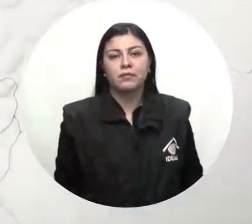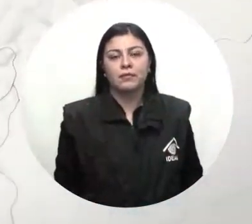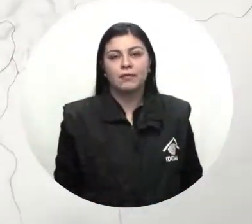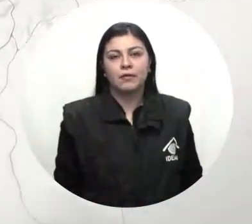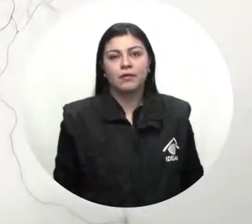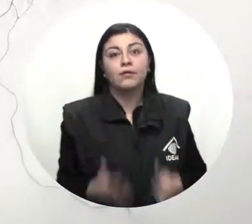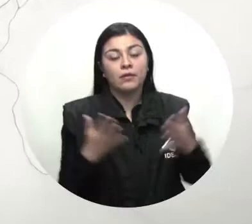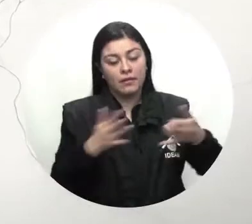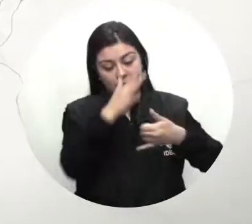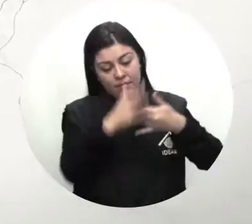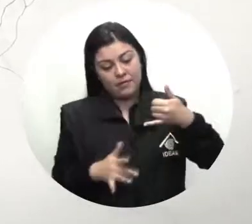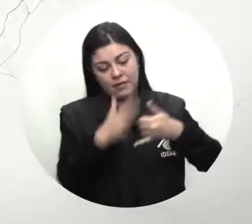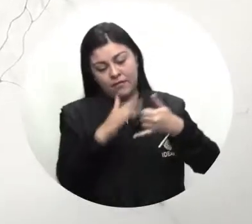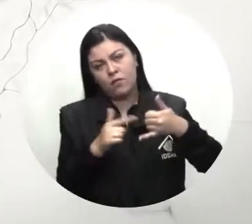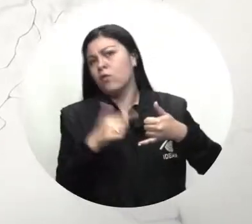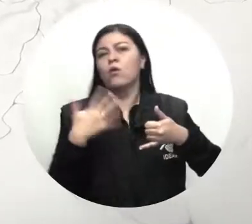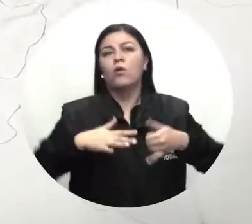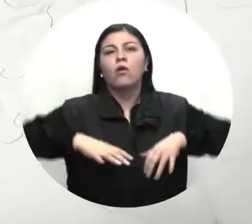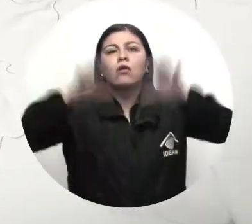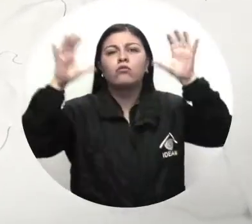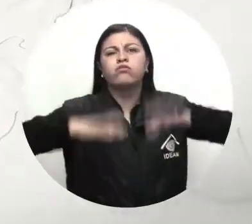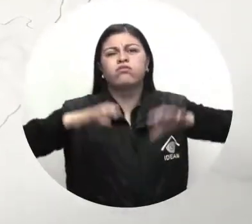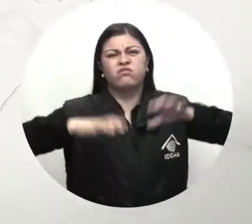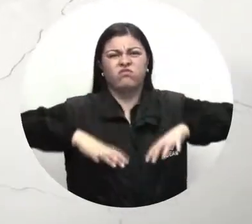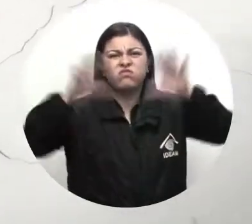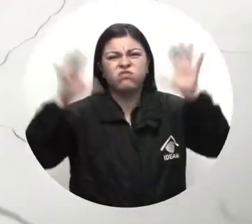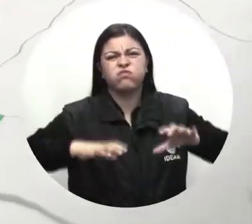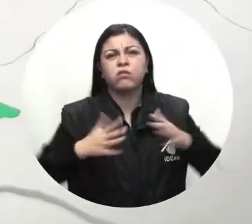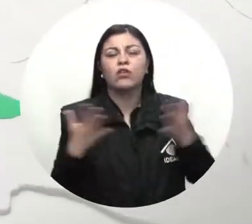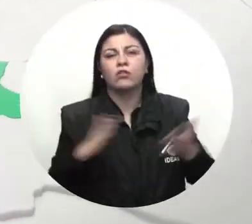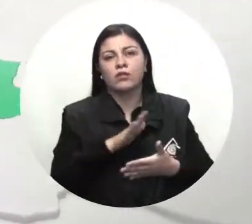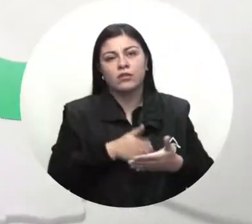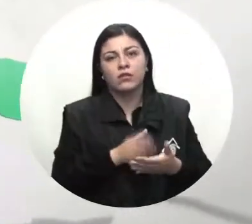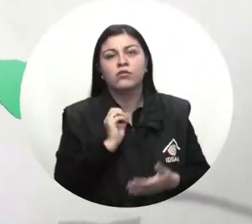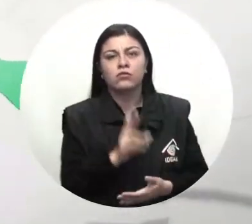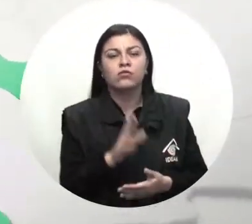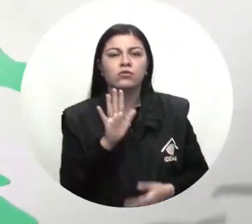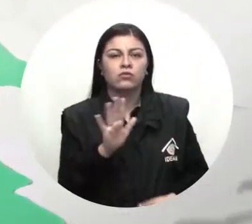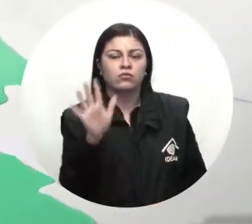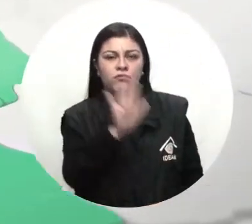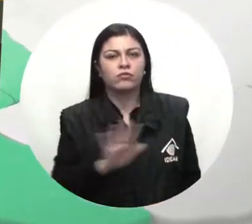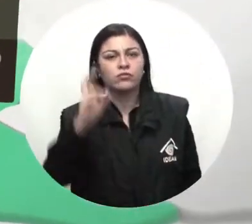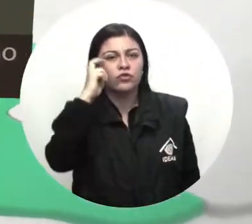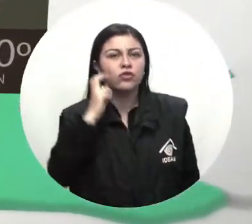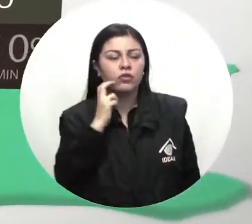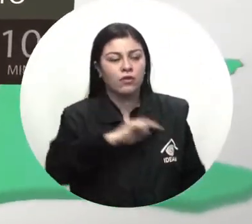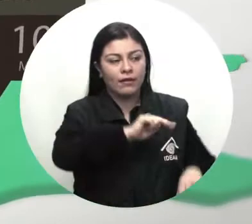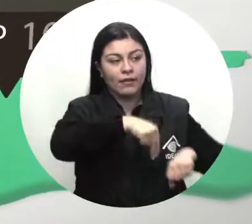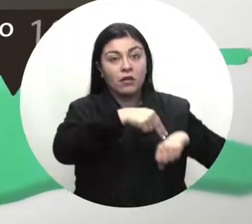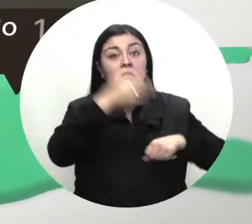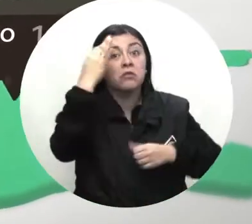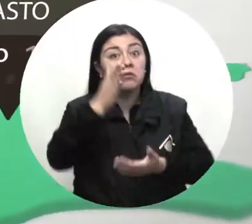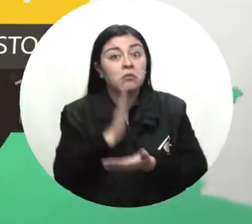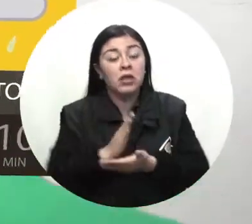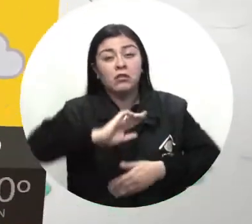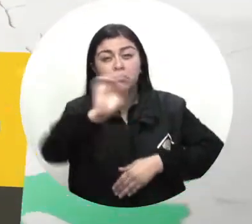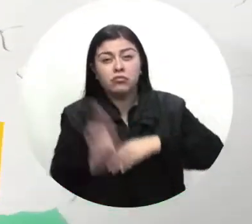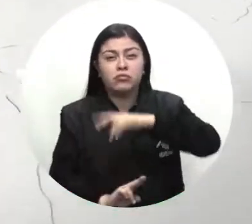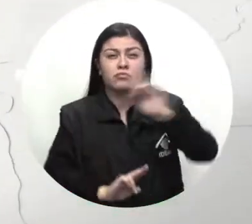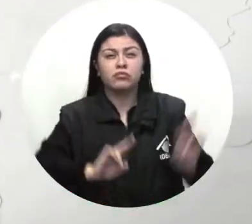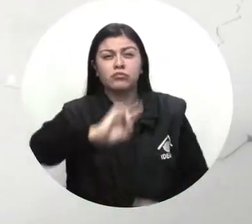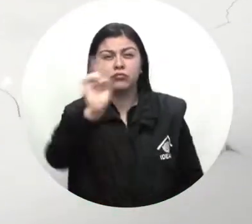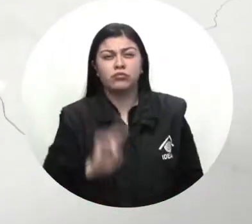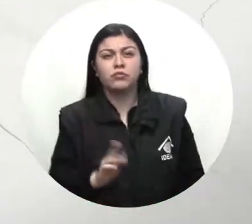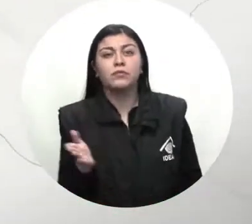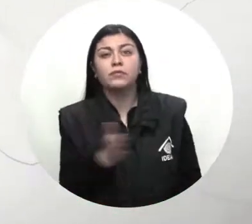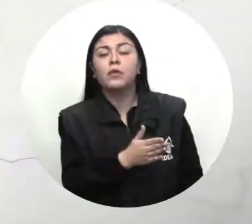En el Pacífico esperamos lluvias ligeras y moderadas en sectores del centro y sur del Chocó y Nariño, con probabilidad de actividad eléctrica.